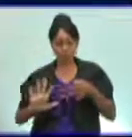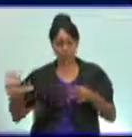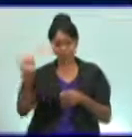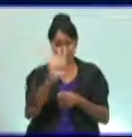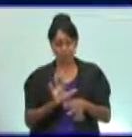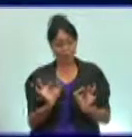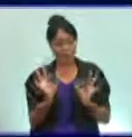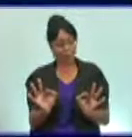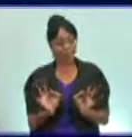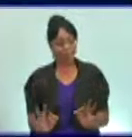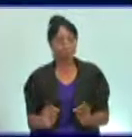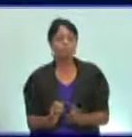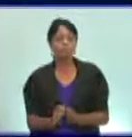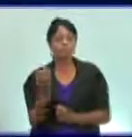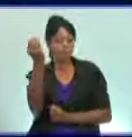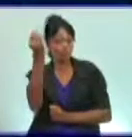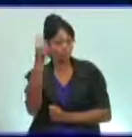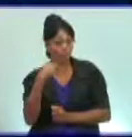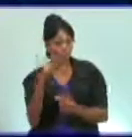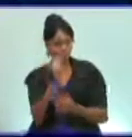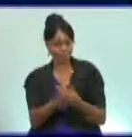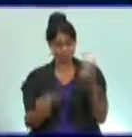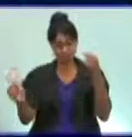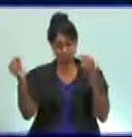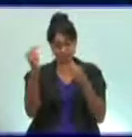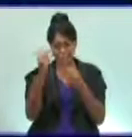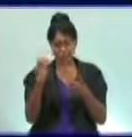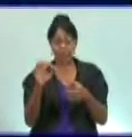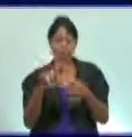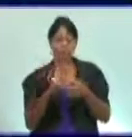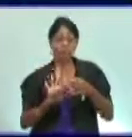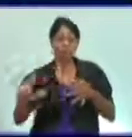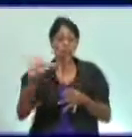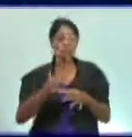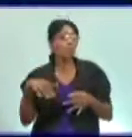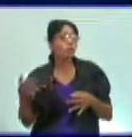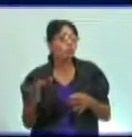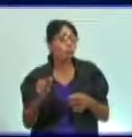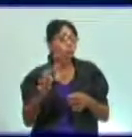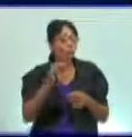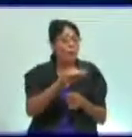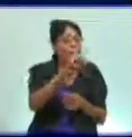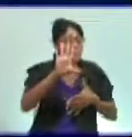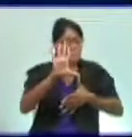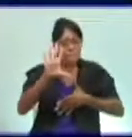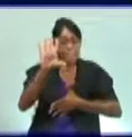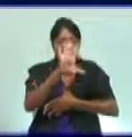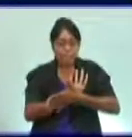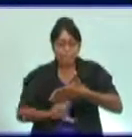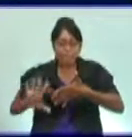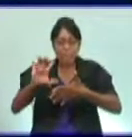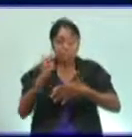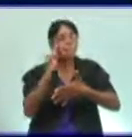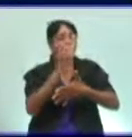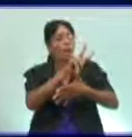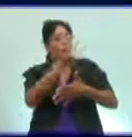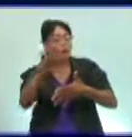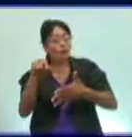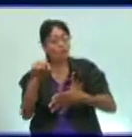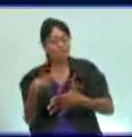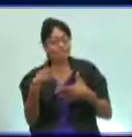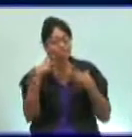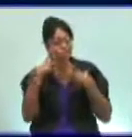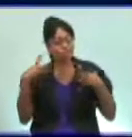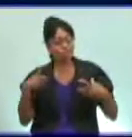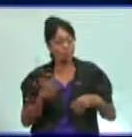cuenta que como principio fundamental de la geografía es la localización y el trabajo con el mapa, dentro de ella es muy importante. Vamos a darle un breve tiempo